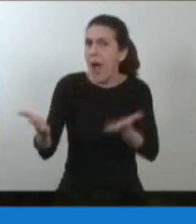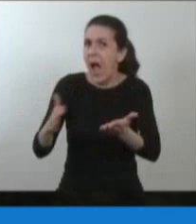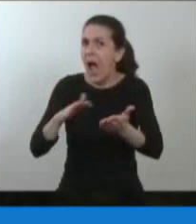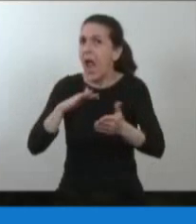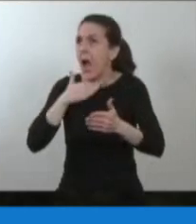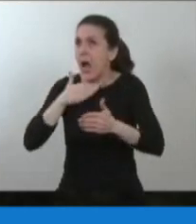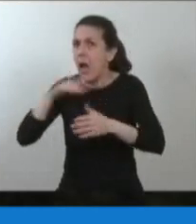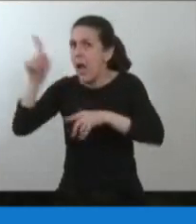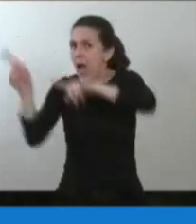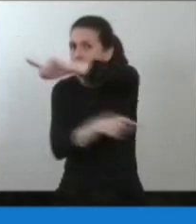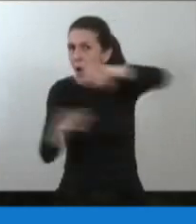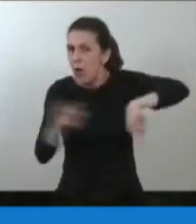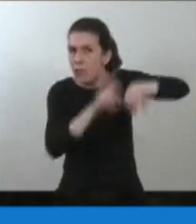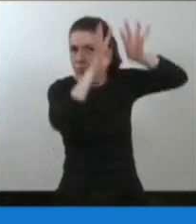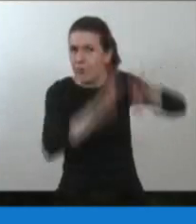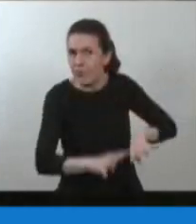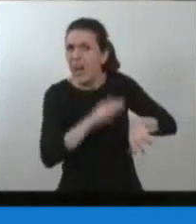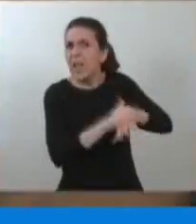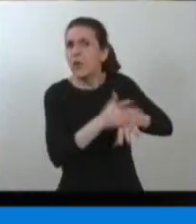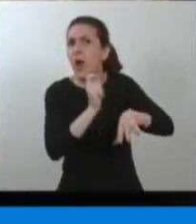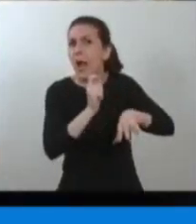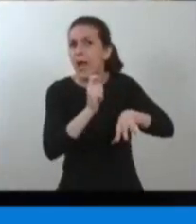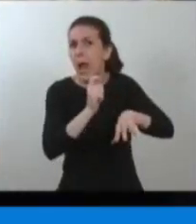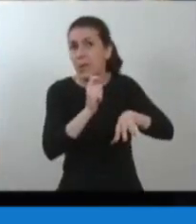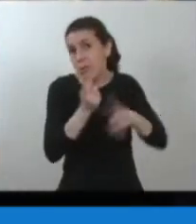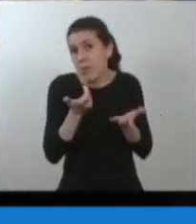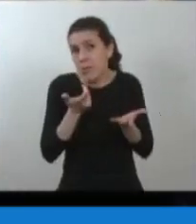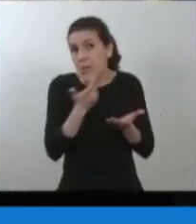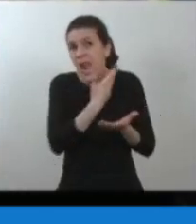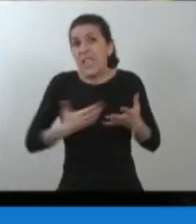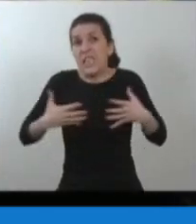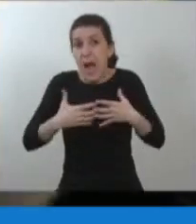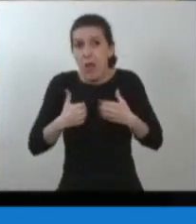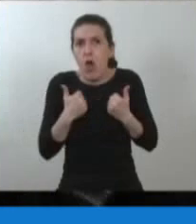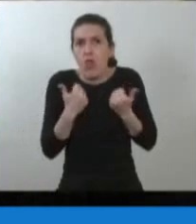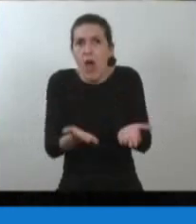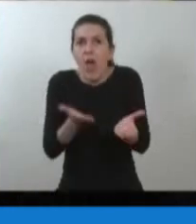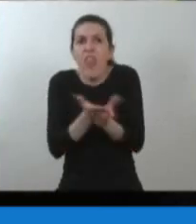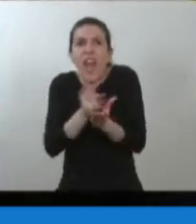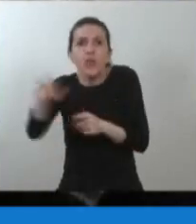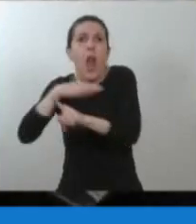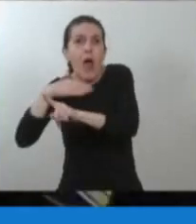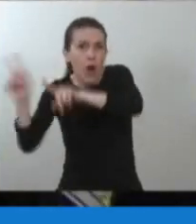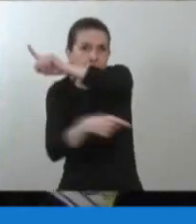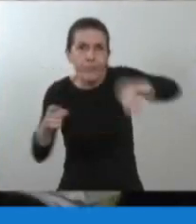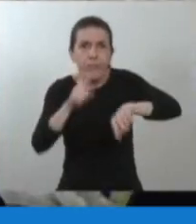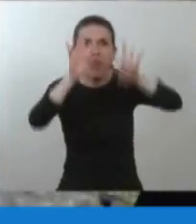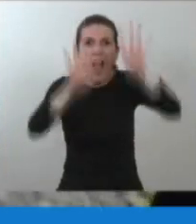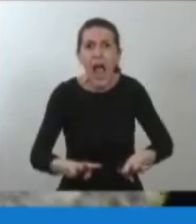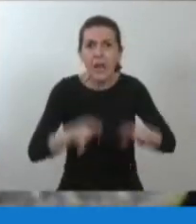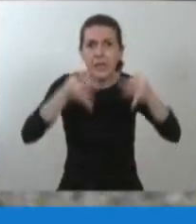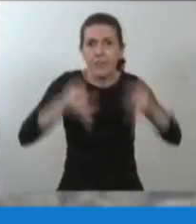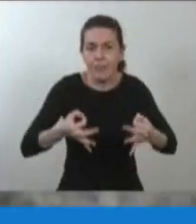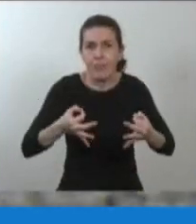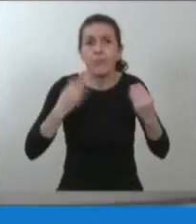los que delinquen es también tarea del estado de derecho y lo estamos creando porque confiamos